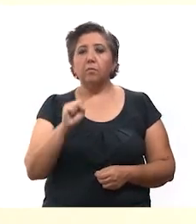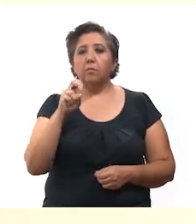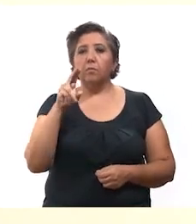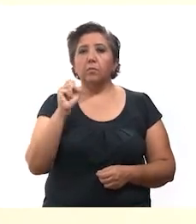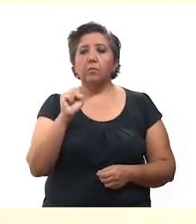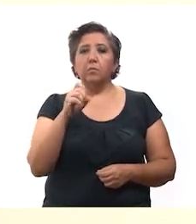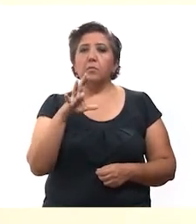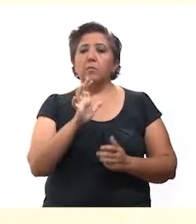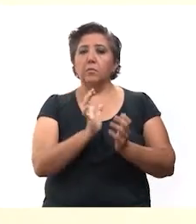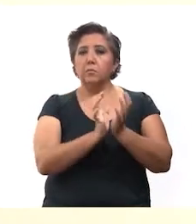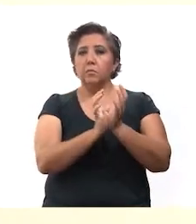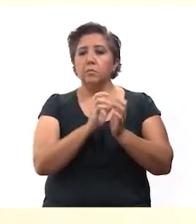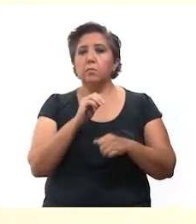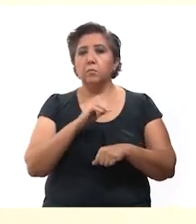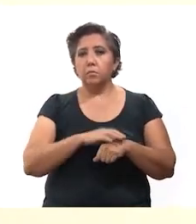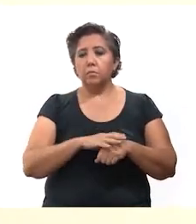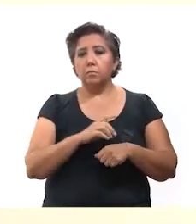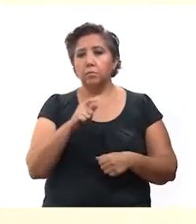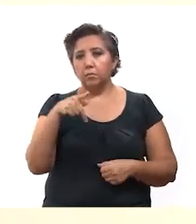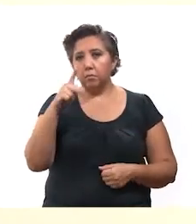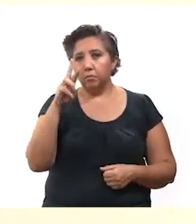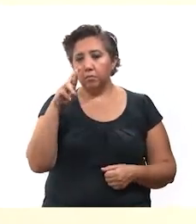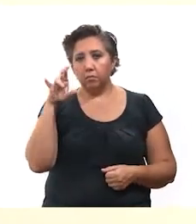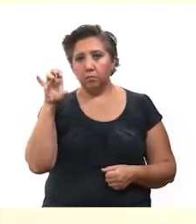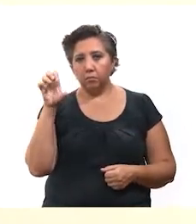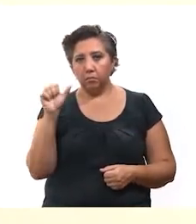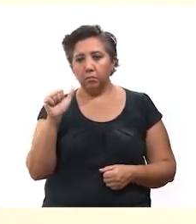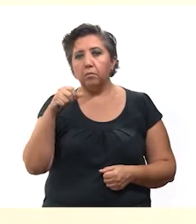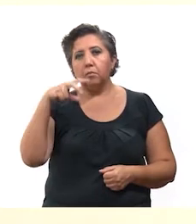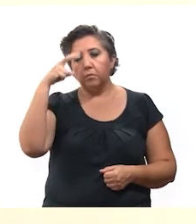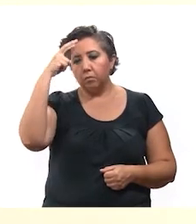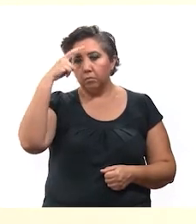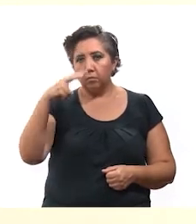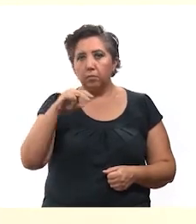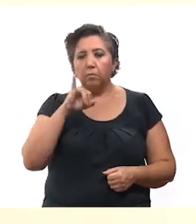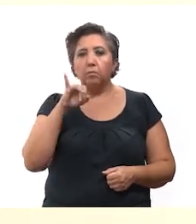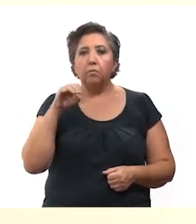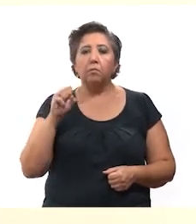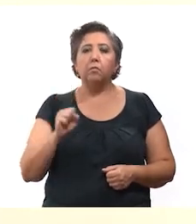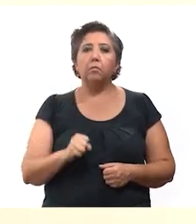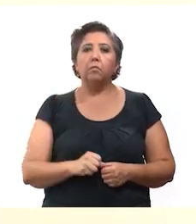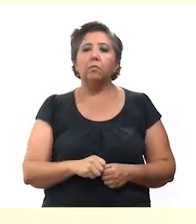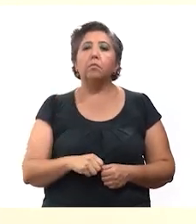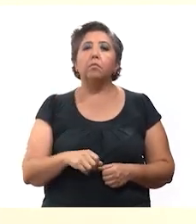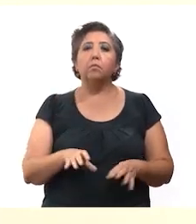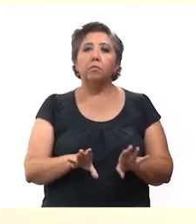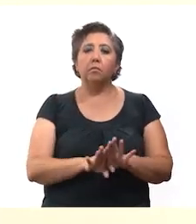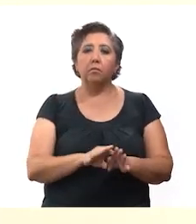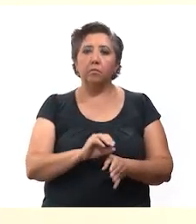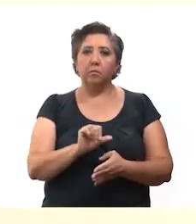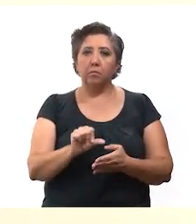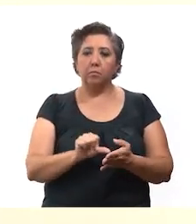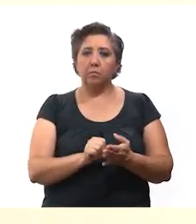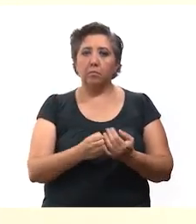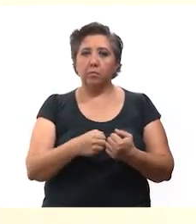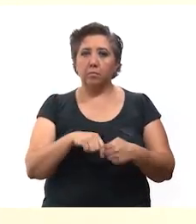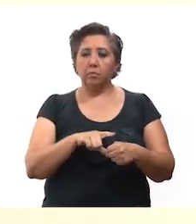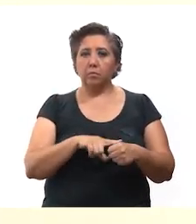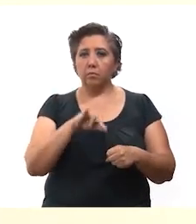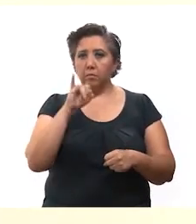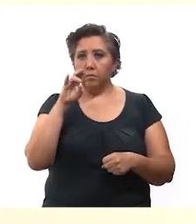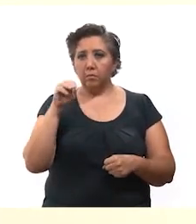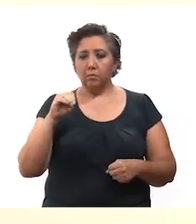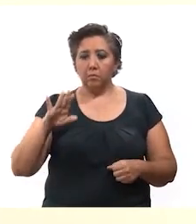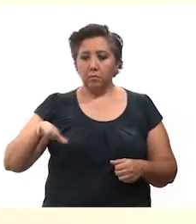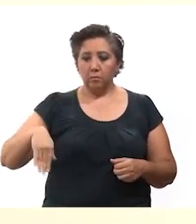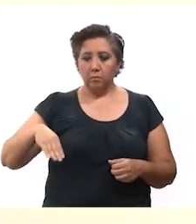lutyal farmacéutica Pfizer. Cuando se dio la cárcel, nos puso el cárcel del